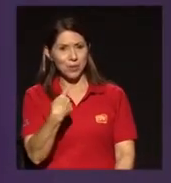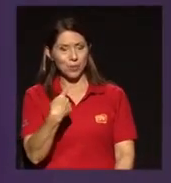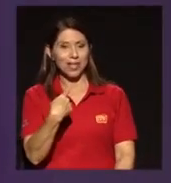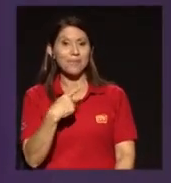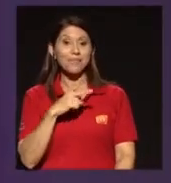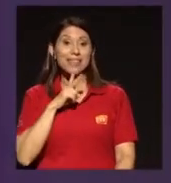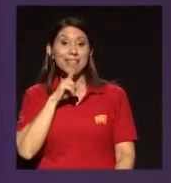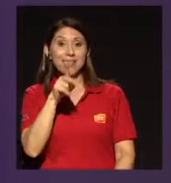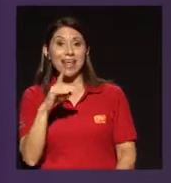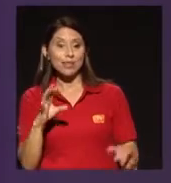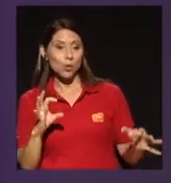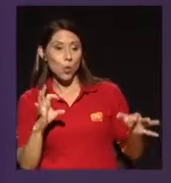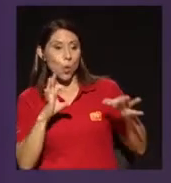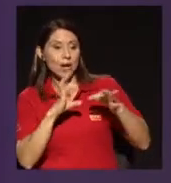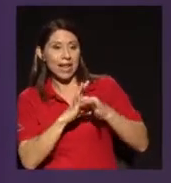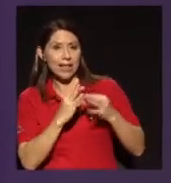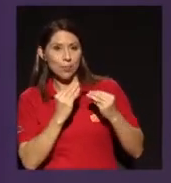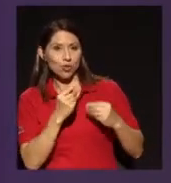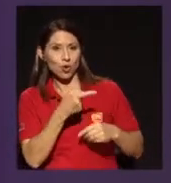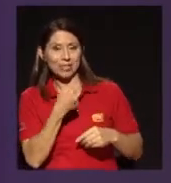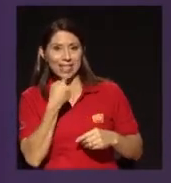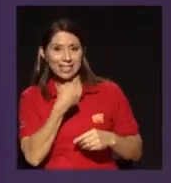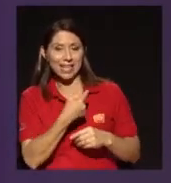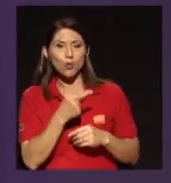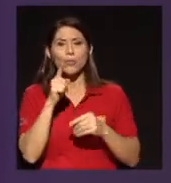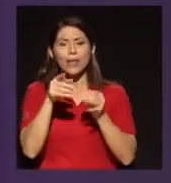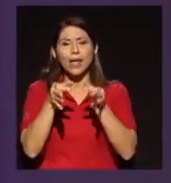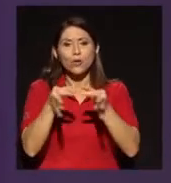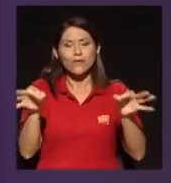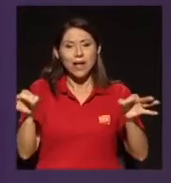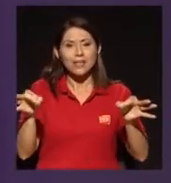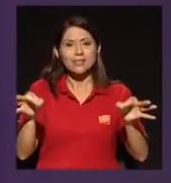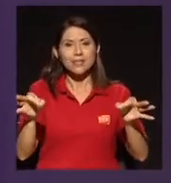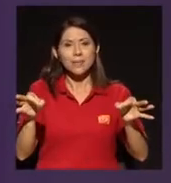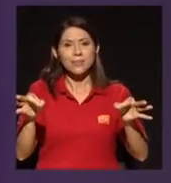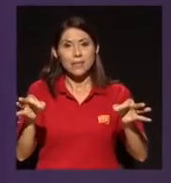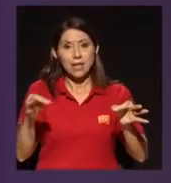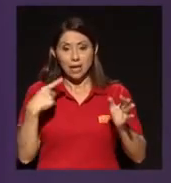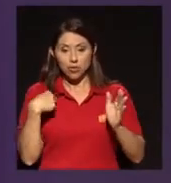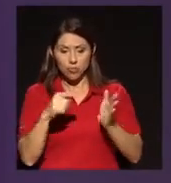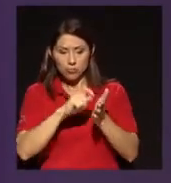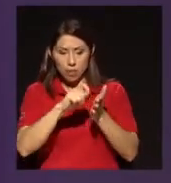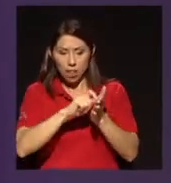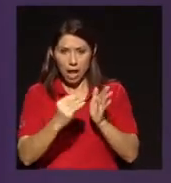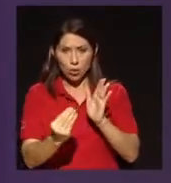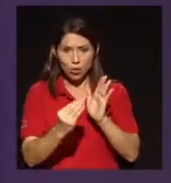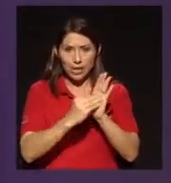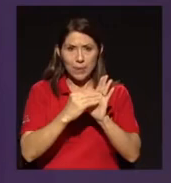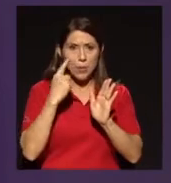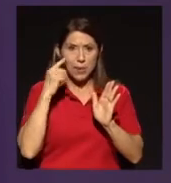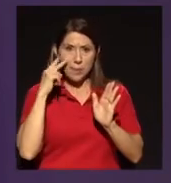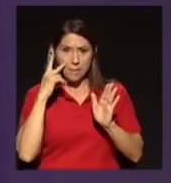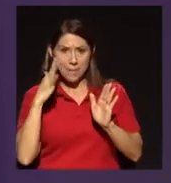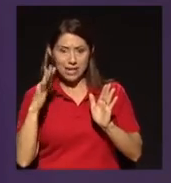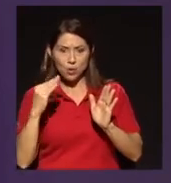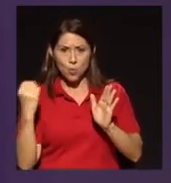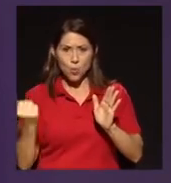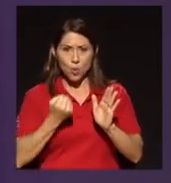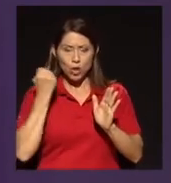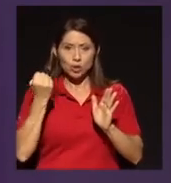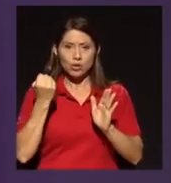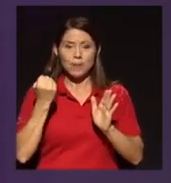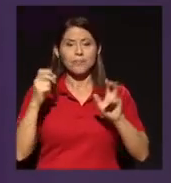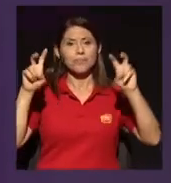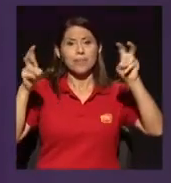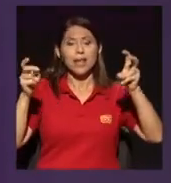que conecta mucho con lo que está diciendo Nancy. Y hay una frase que la anoté porque me pareció muy poderosa cuando hablamos que la democracia